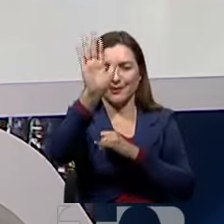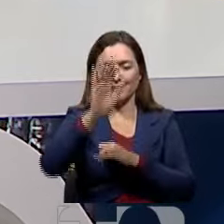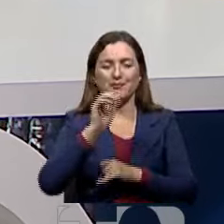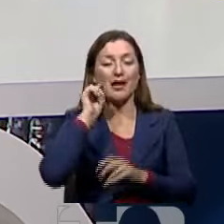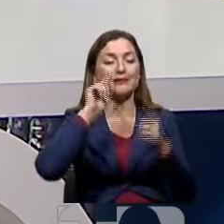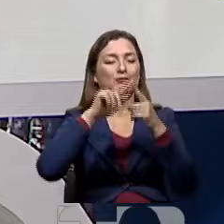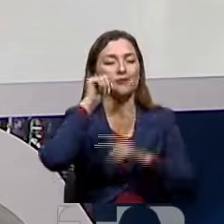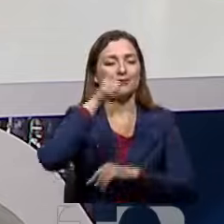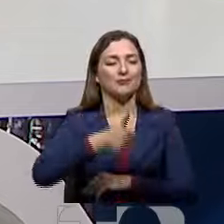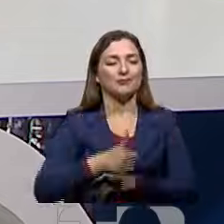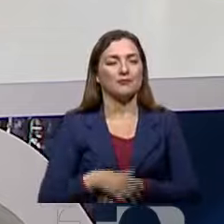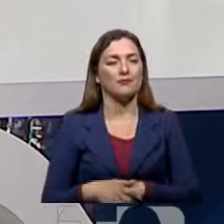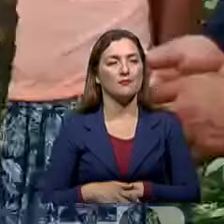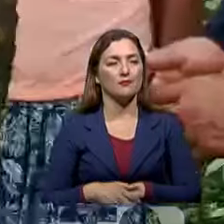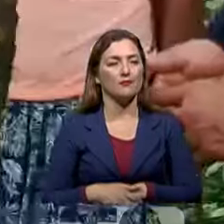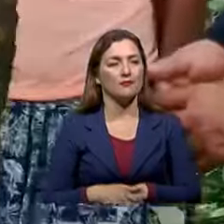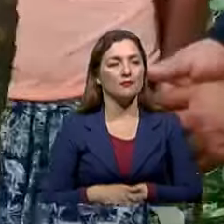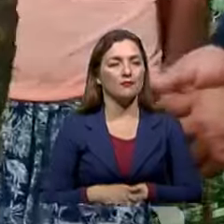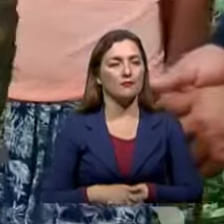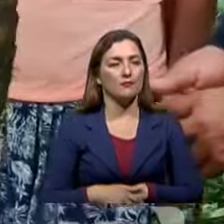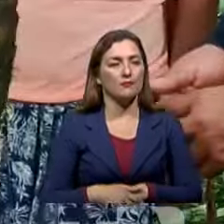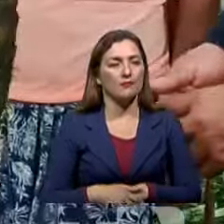vemos mañana.